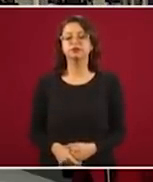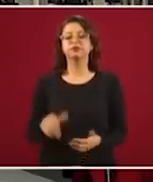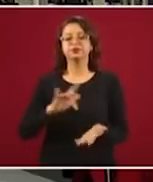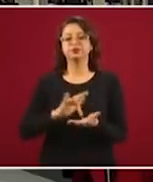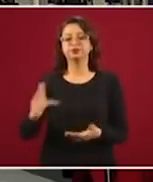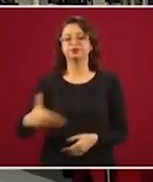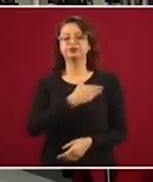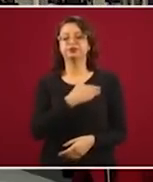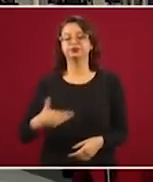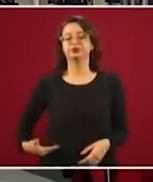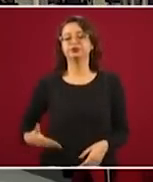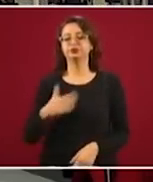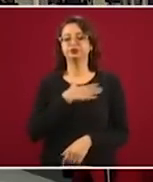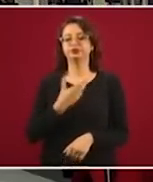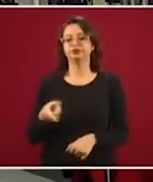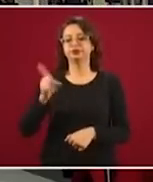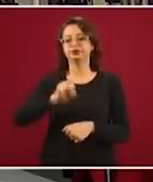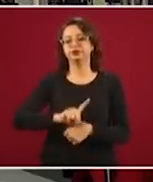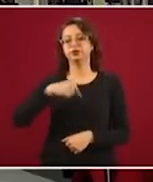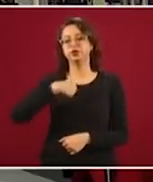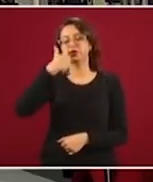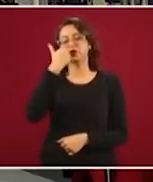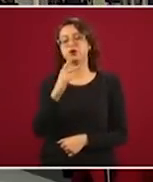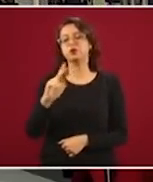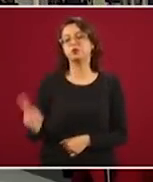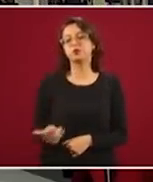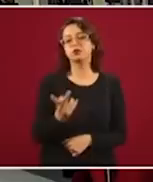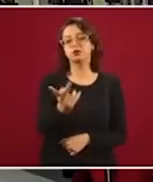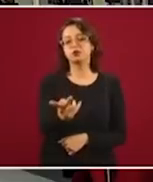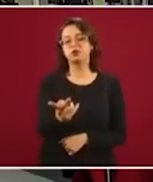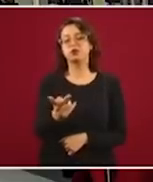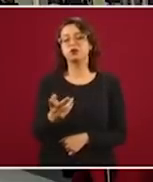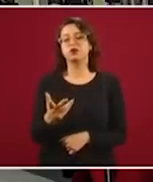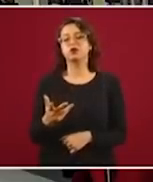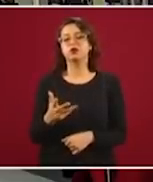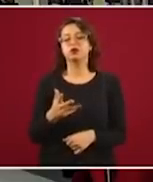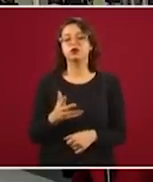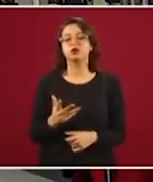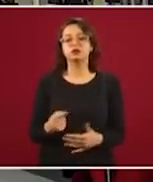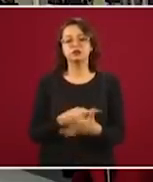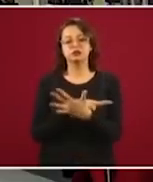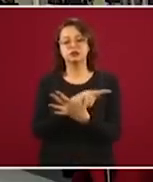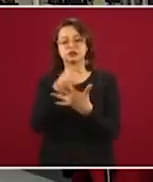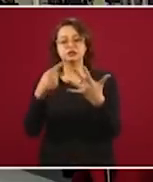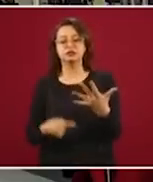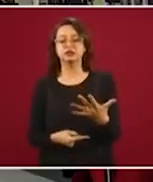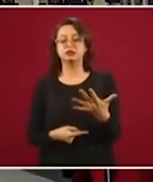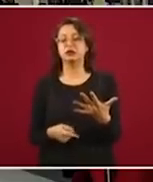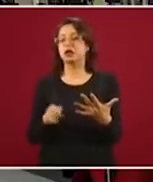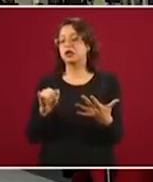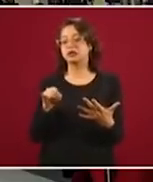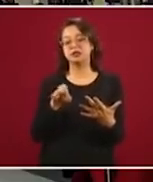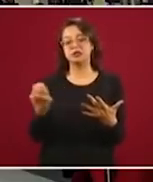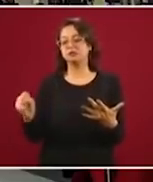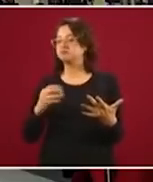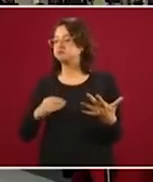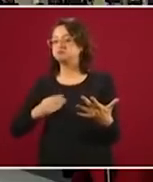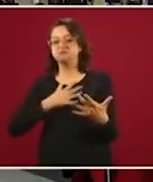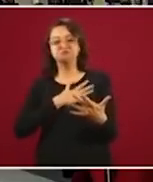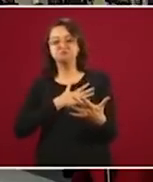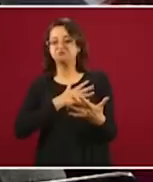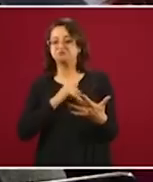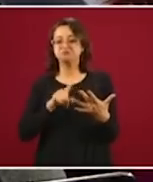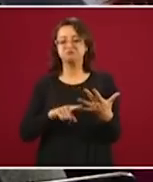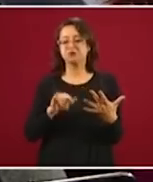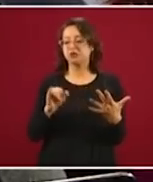Gracias, presidente. Buenos días. Yo le quiero preguntar primero sobre los 5 estados que no tienen ni IMSS Bienestar y tampoco